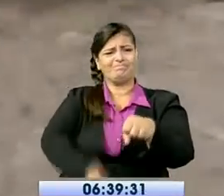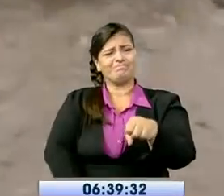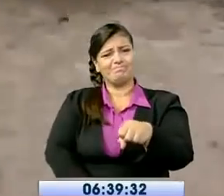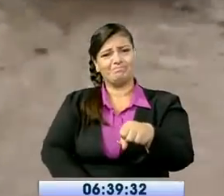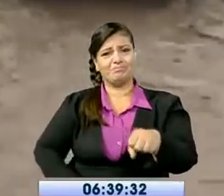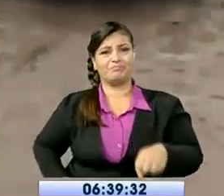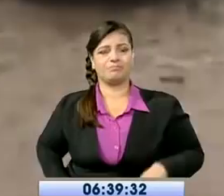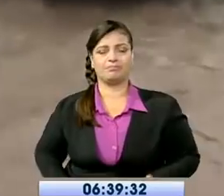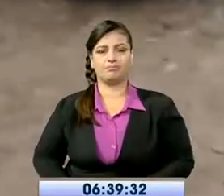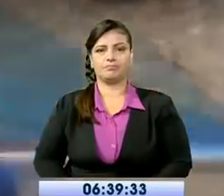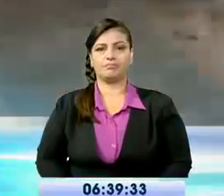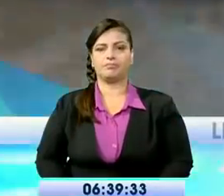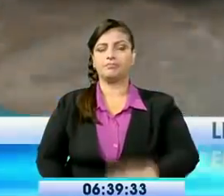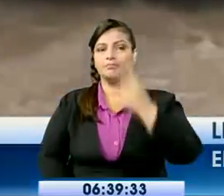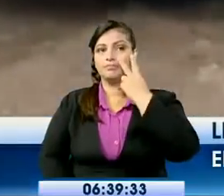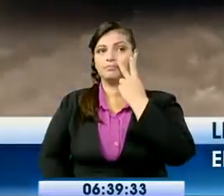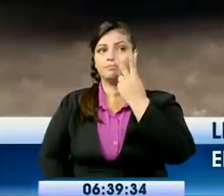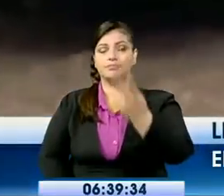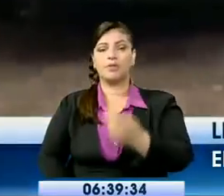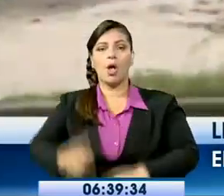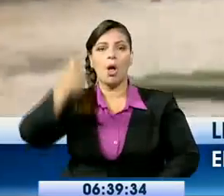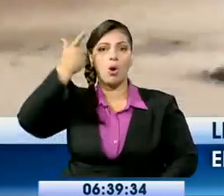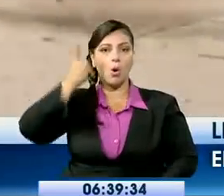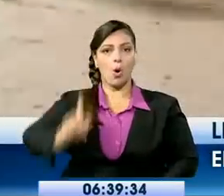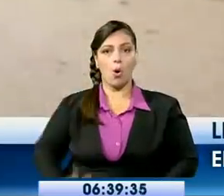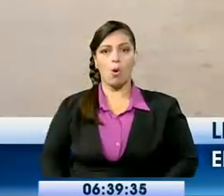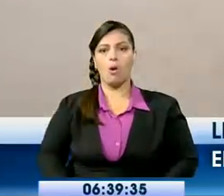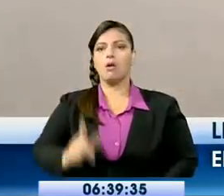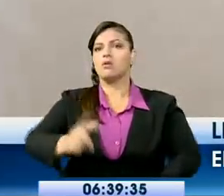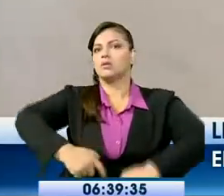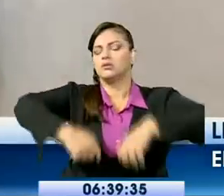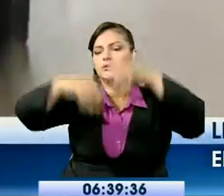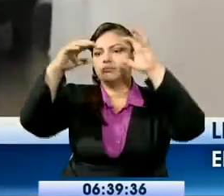Varios sectores de la provincia de Loja se han visto afectados por el